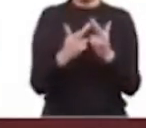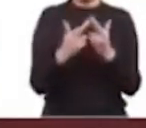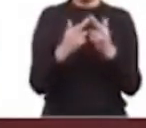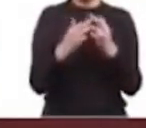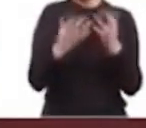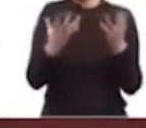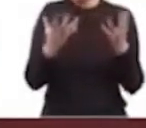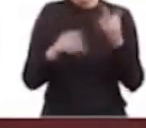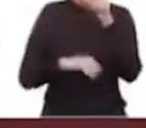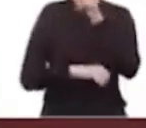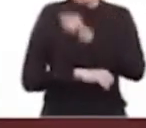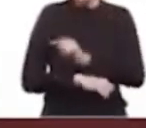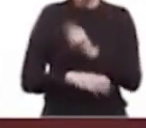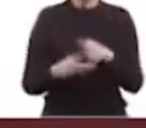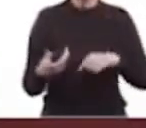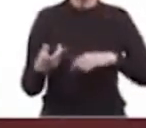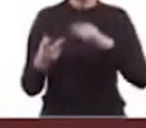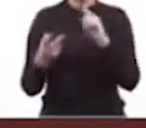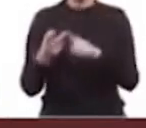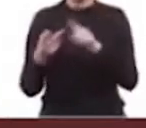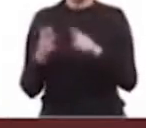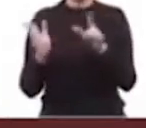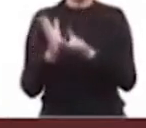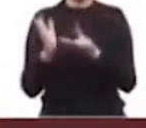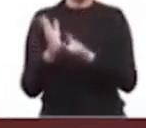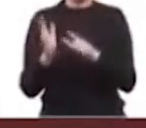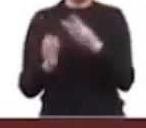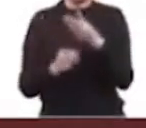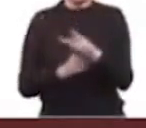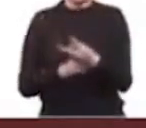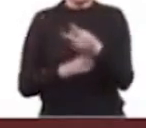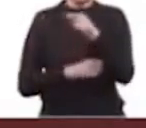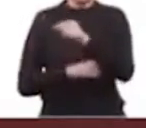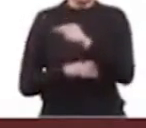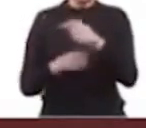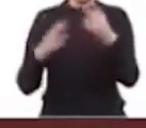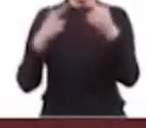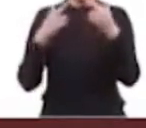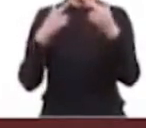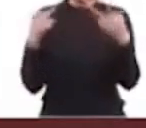corta intencionalmente un cable